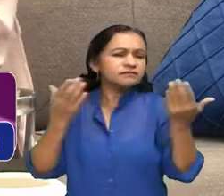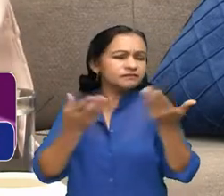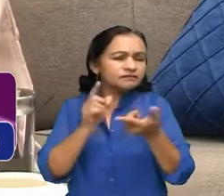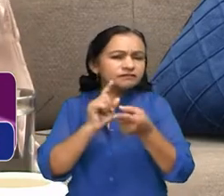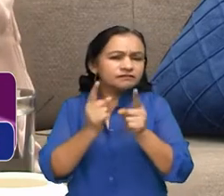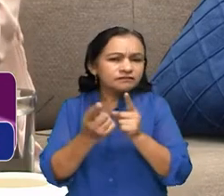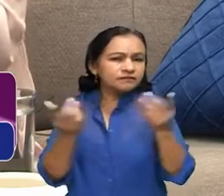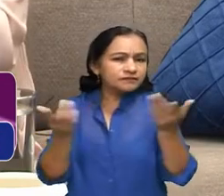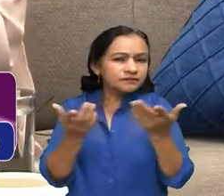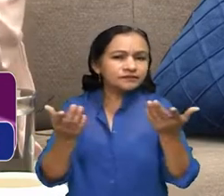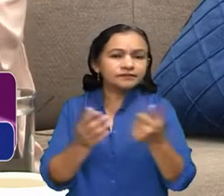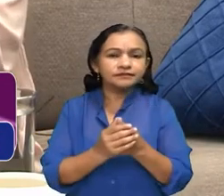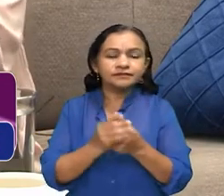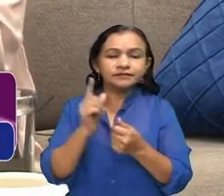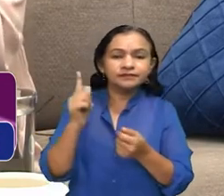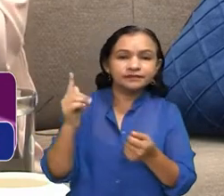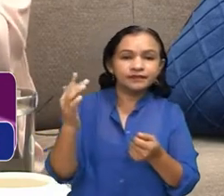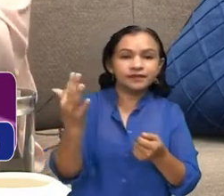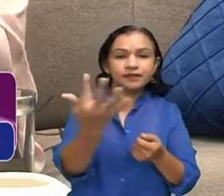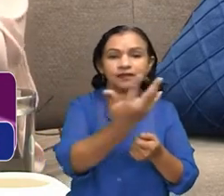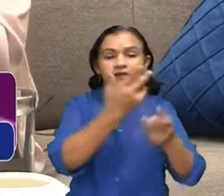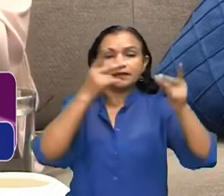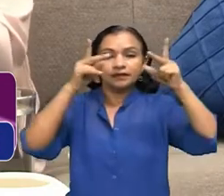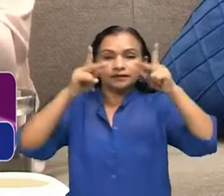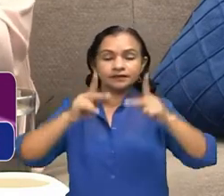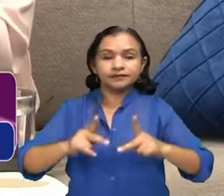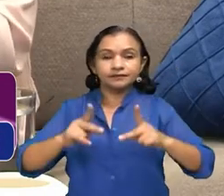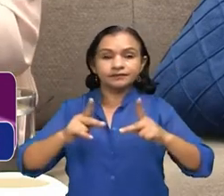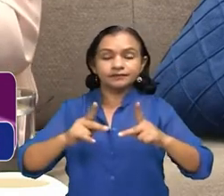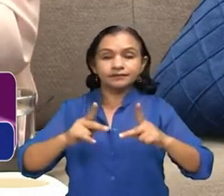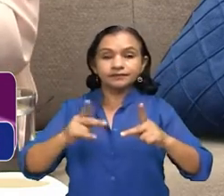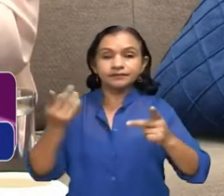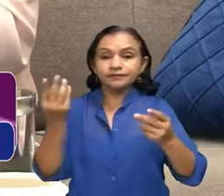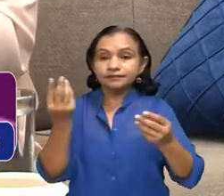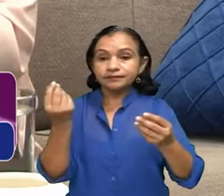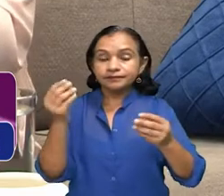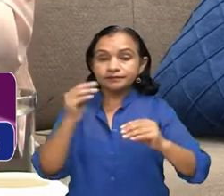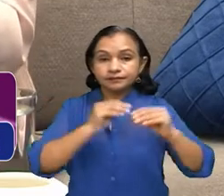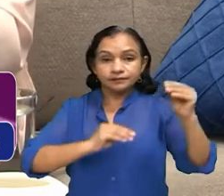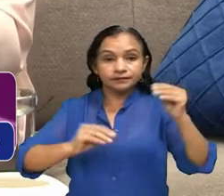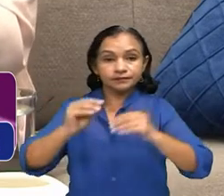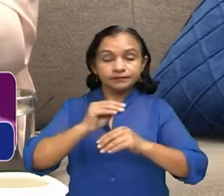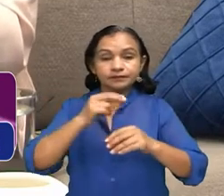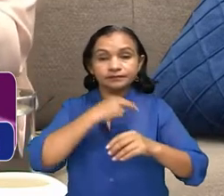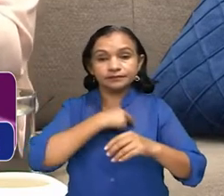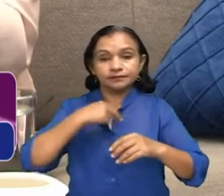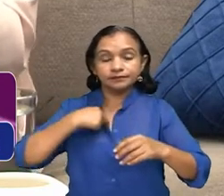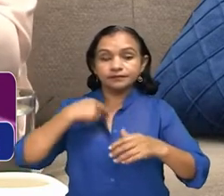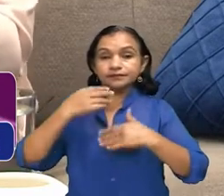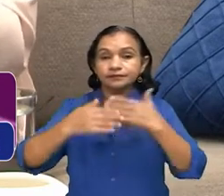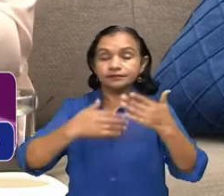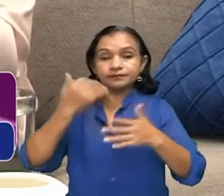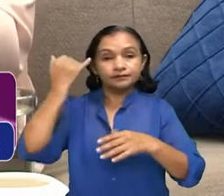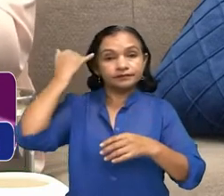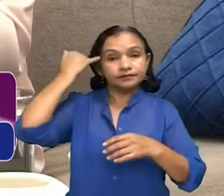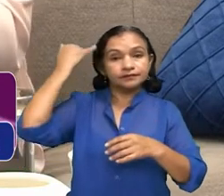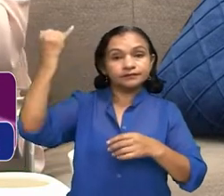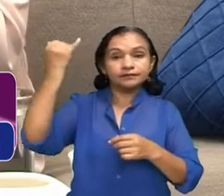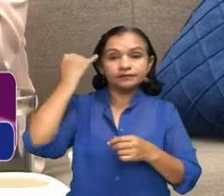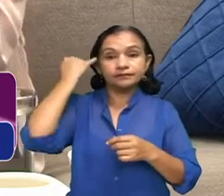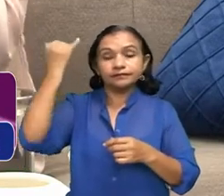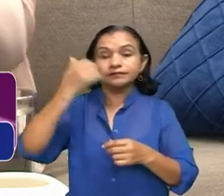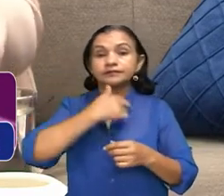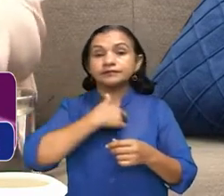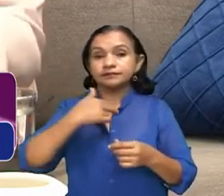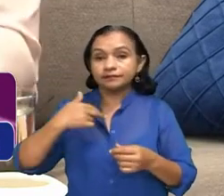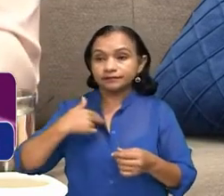importante, de que todos aquellos que están dentro de esta industria de economía creativa están en un proceso de generar ideas para